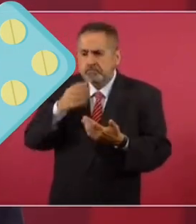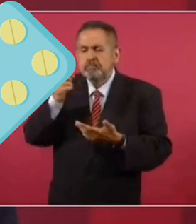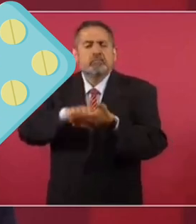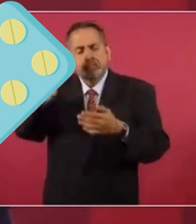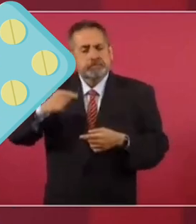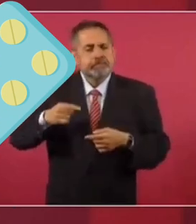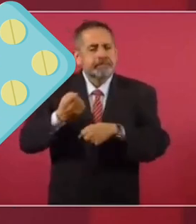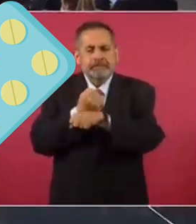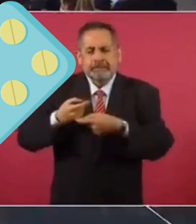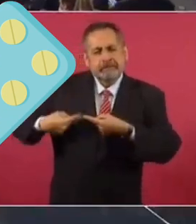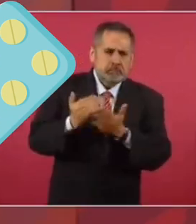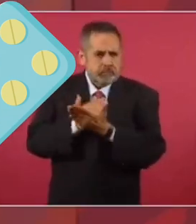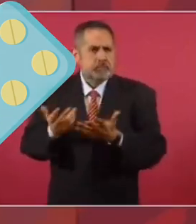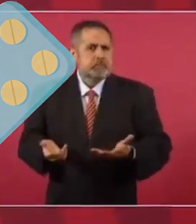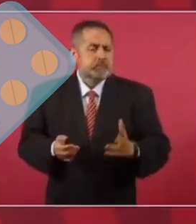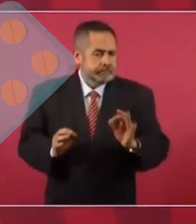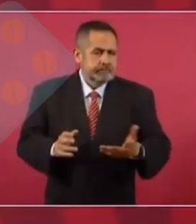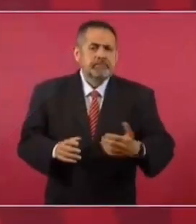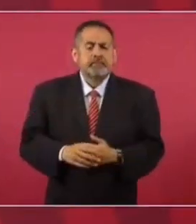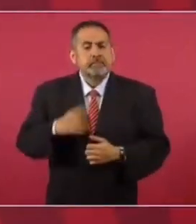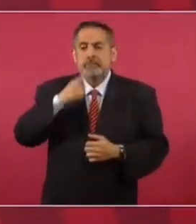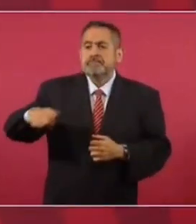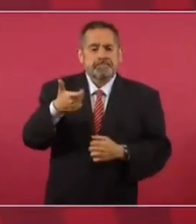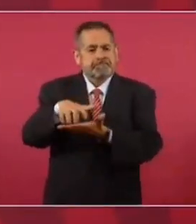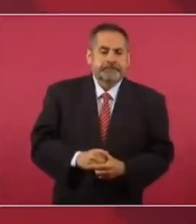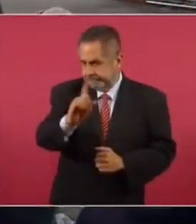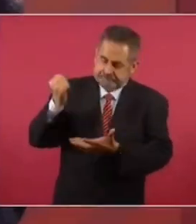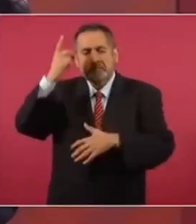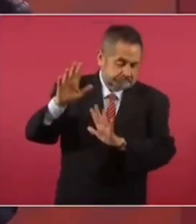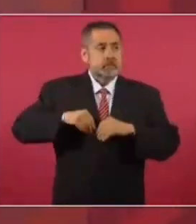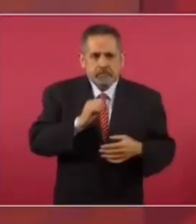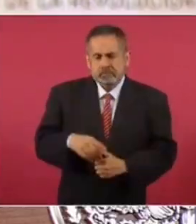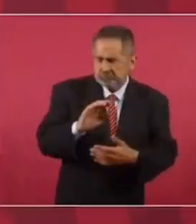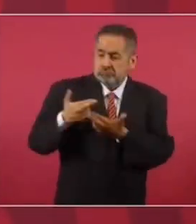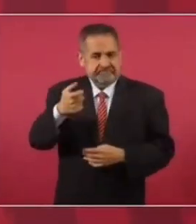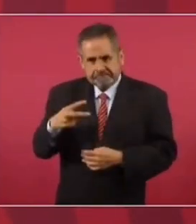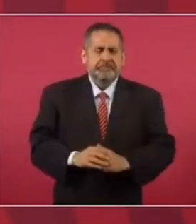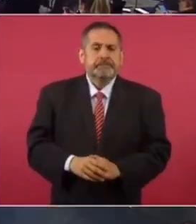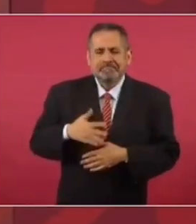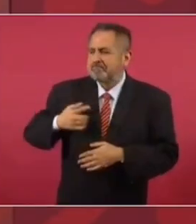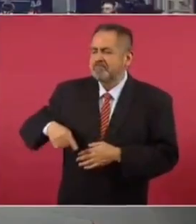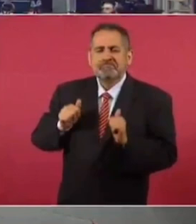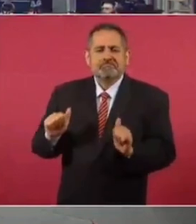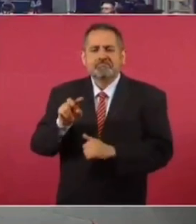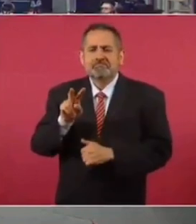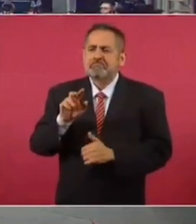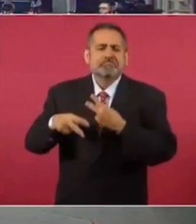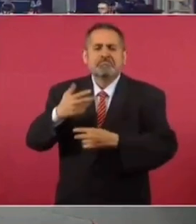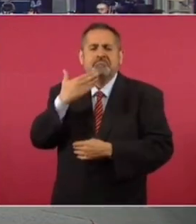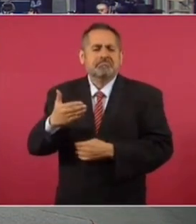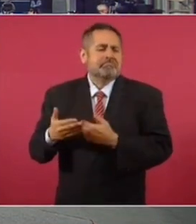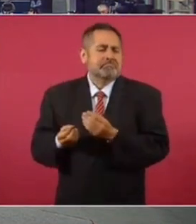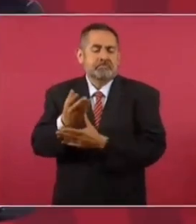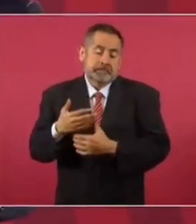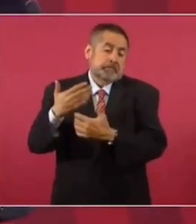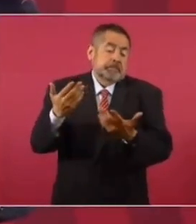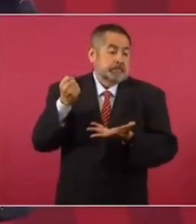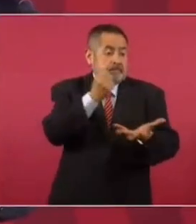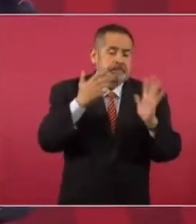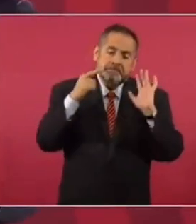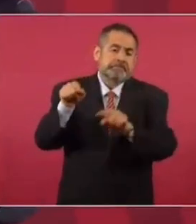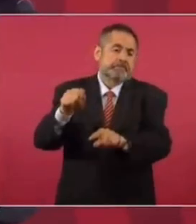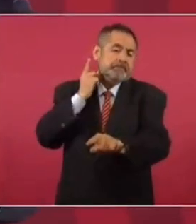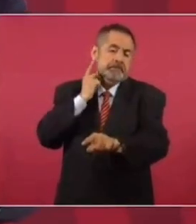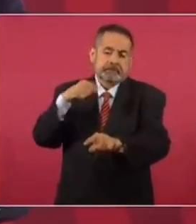de hemodiálisis en todos los hospitales. Y hay que ahorrar. 20 minutos después. Y al final va a ser el Congreso, va a ser la